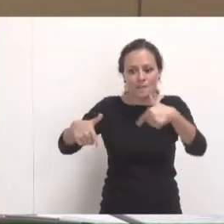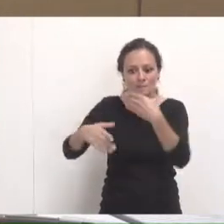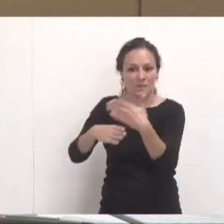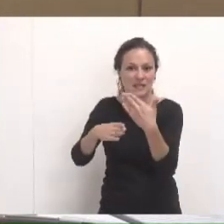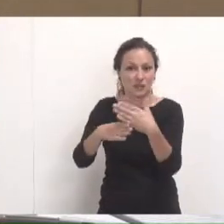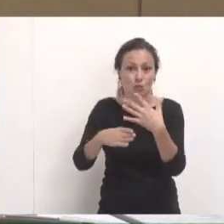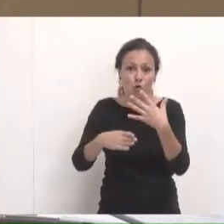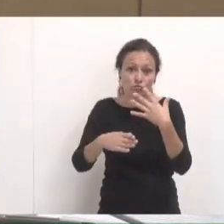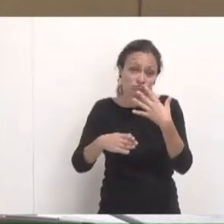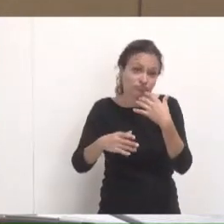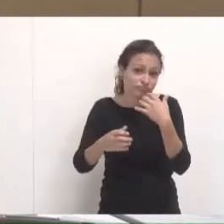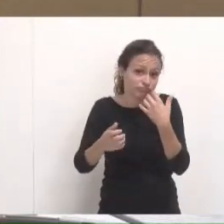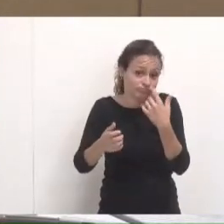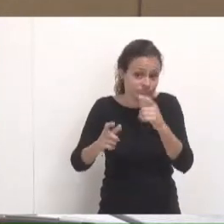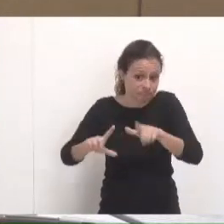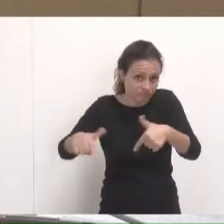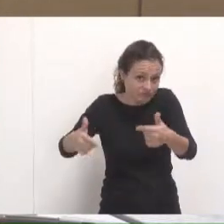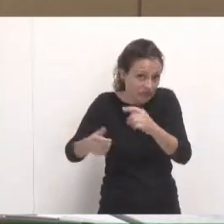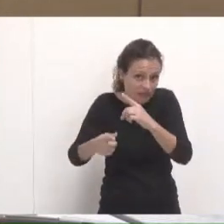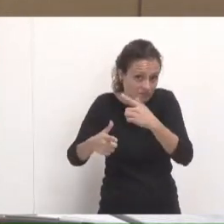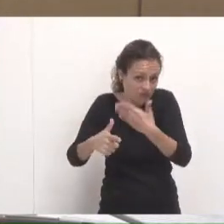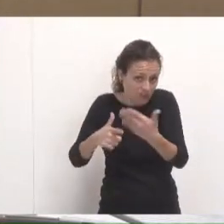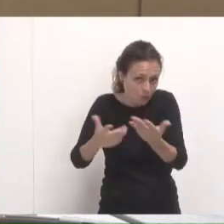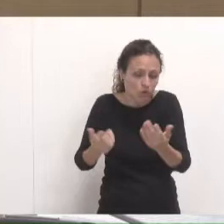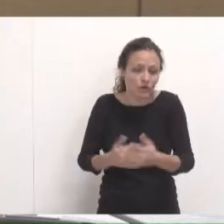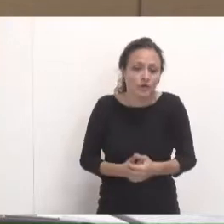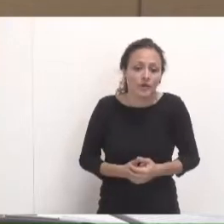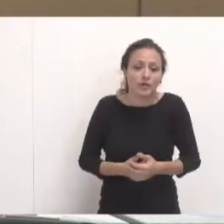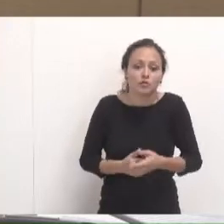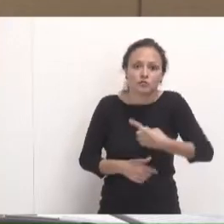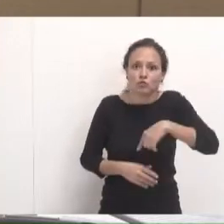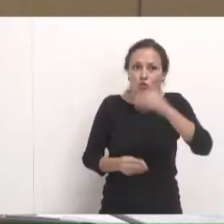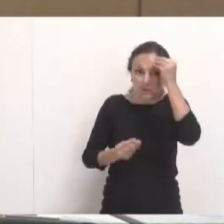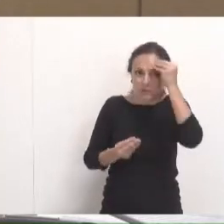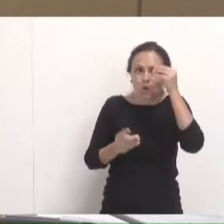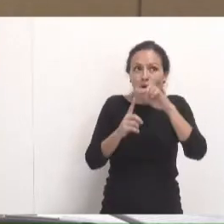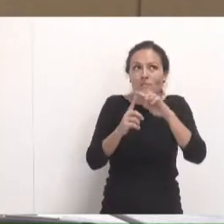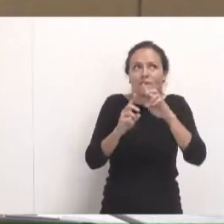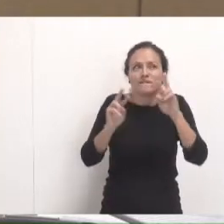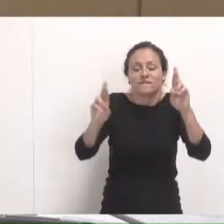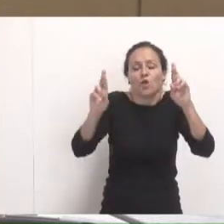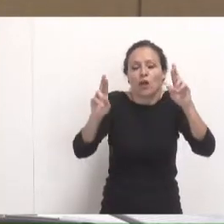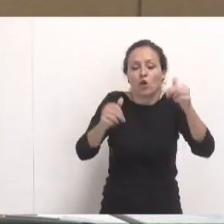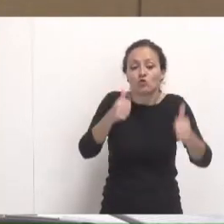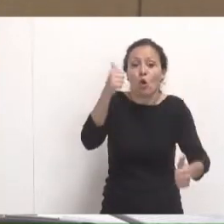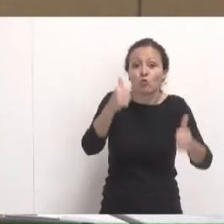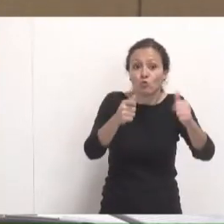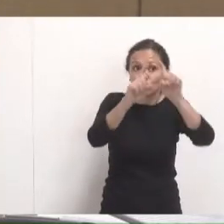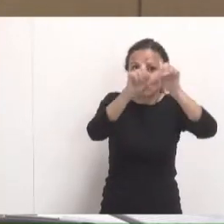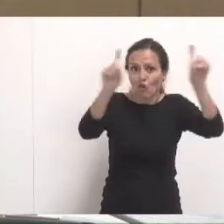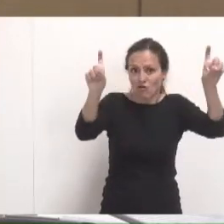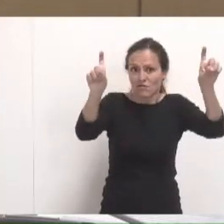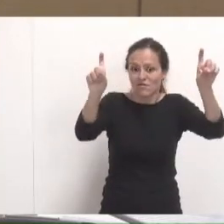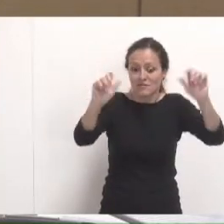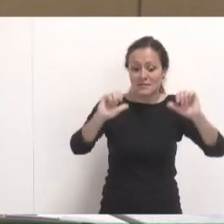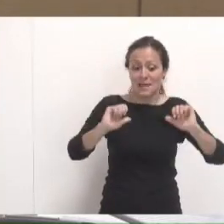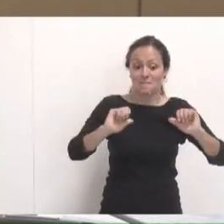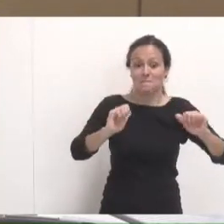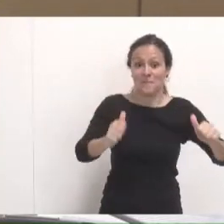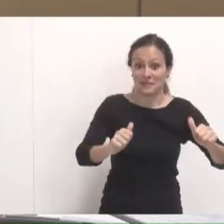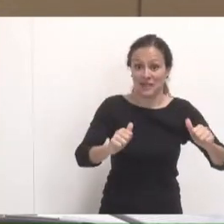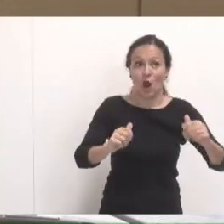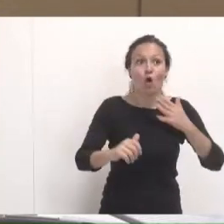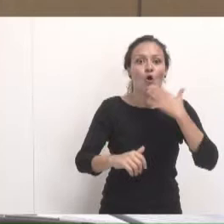Tenemos muchas esperanzas en ese nuevo concurso que se va a sacar. Esperemos que ya de una vez por todas se apruebe